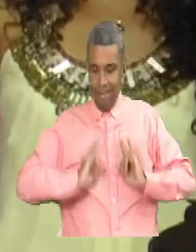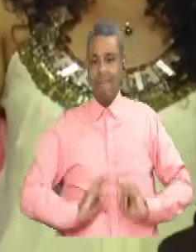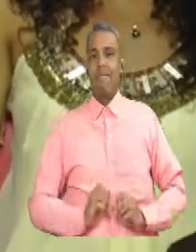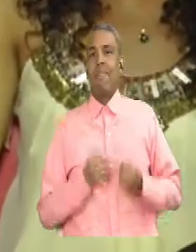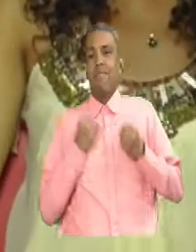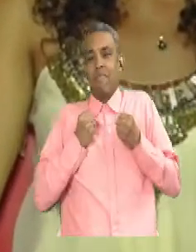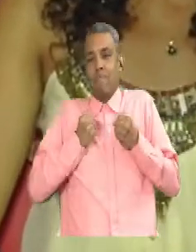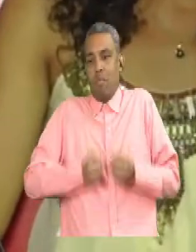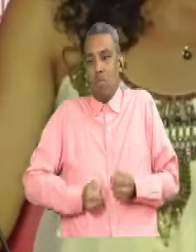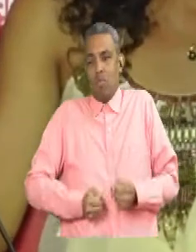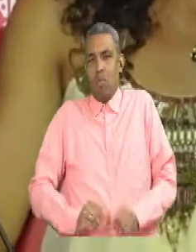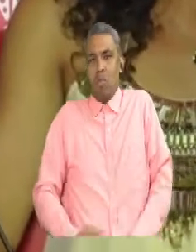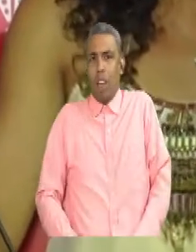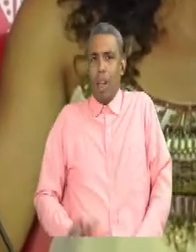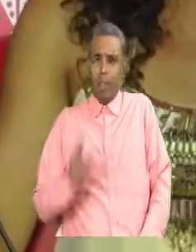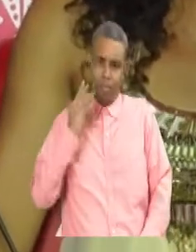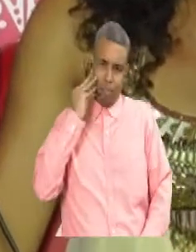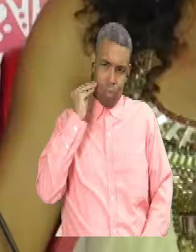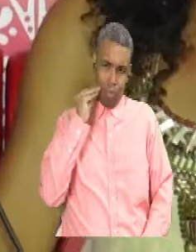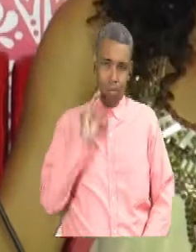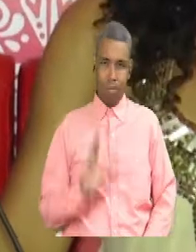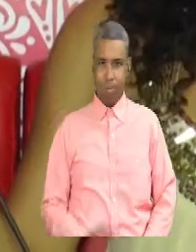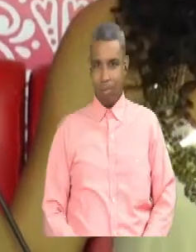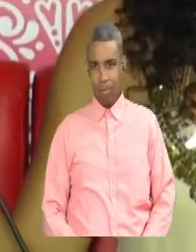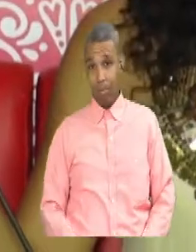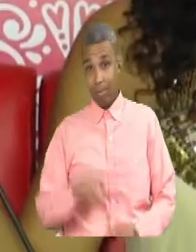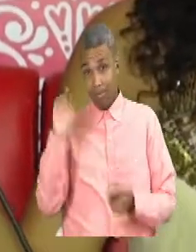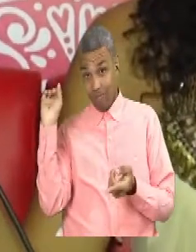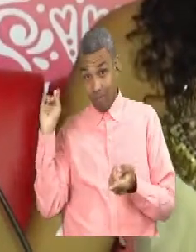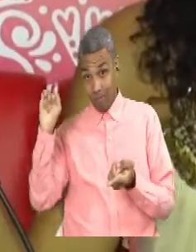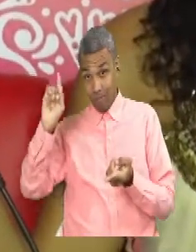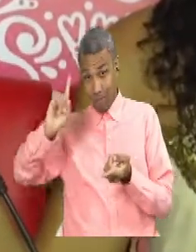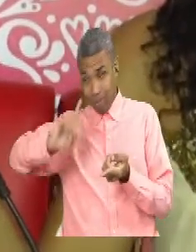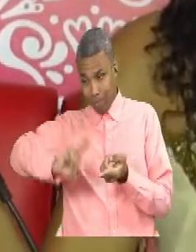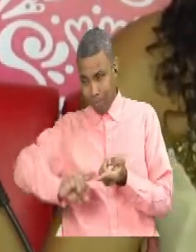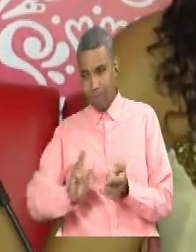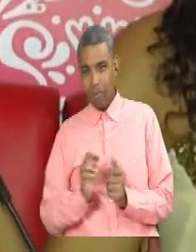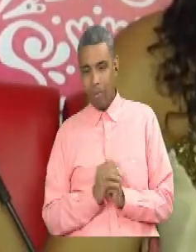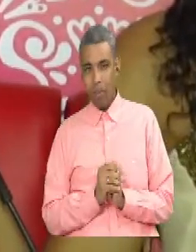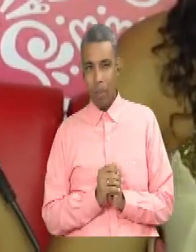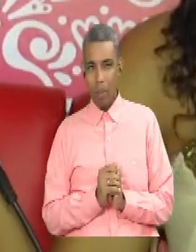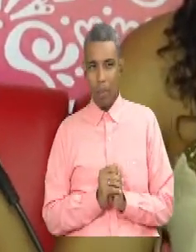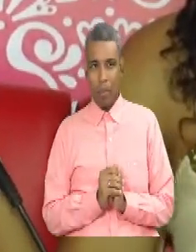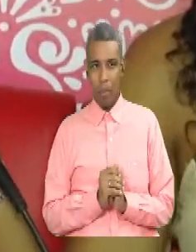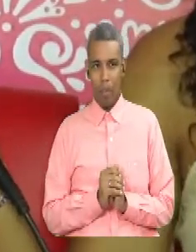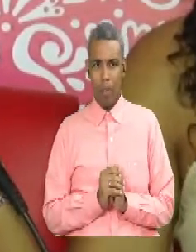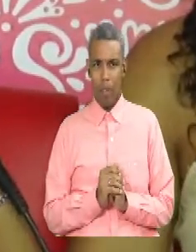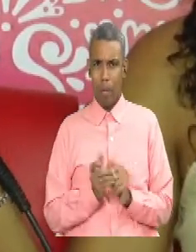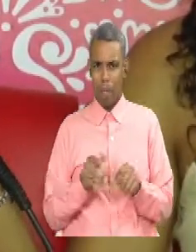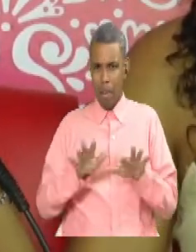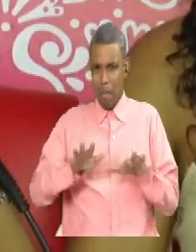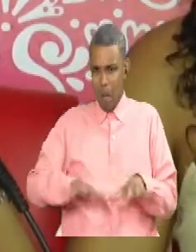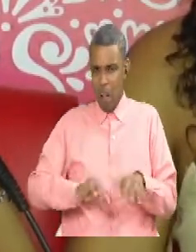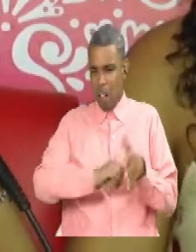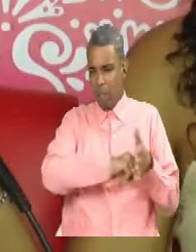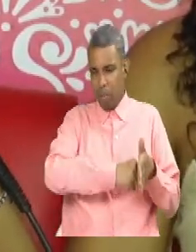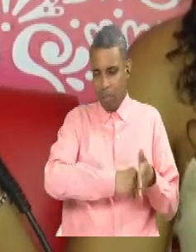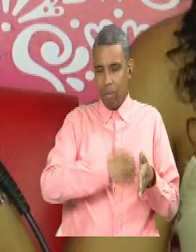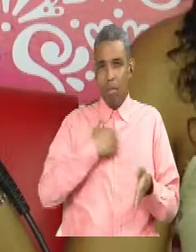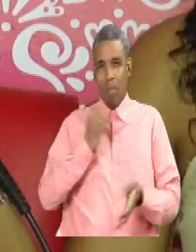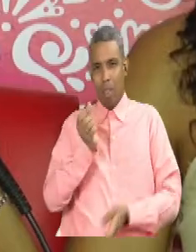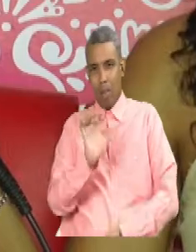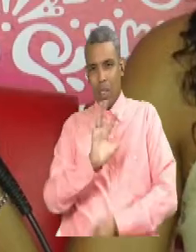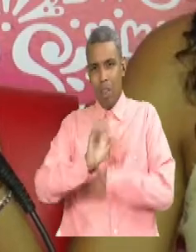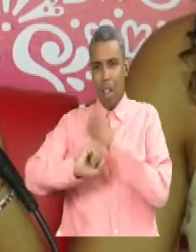La experiencia es algo que no improvisamos, ya llevamos una carrera de mucho tiempo. Yo, a pesar de que hice una pausa en grabaciones, siempre estuve activo